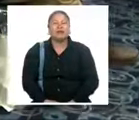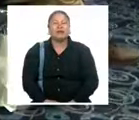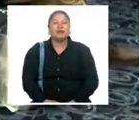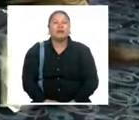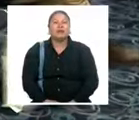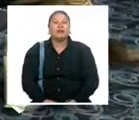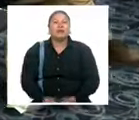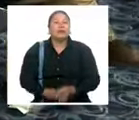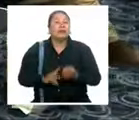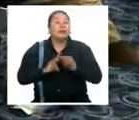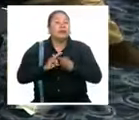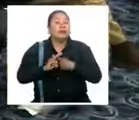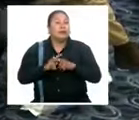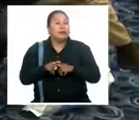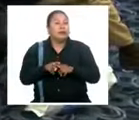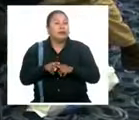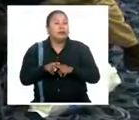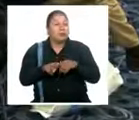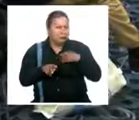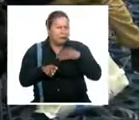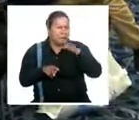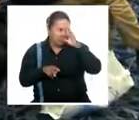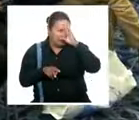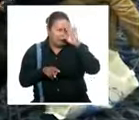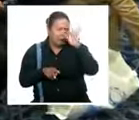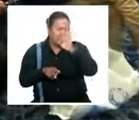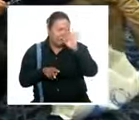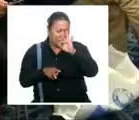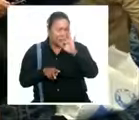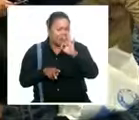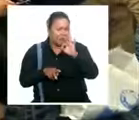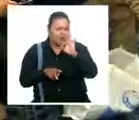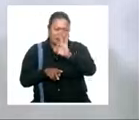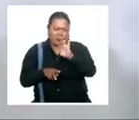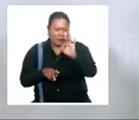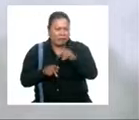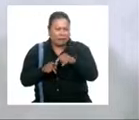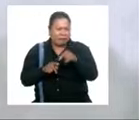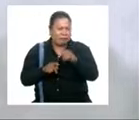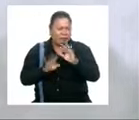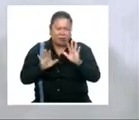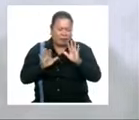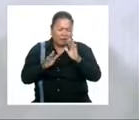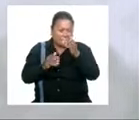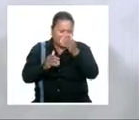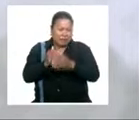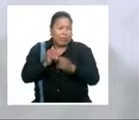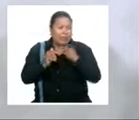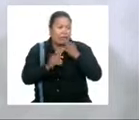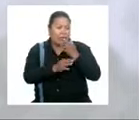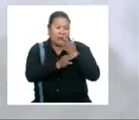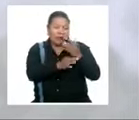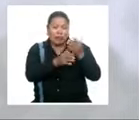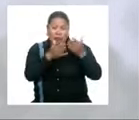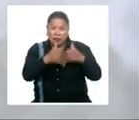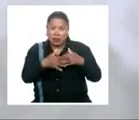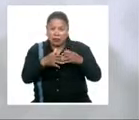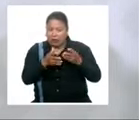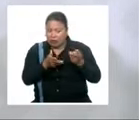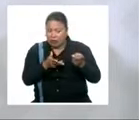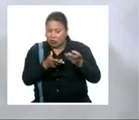Va a iniciar, yo tengo la plena seguridad que por esa fecha ya habrá terminado. Eso nos dice la empresa, así como